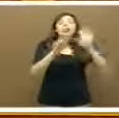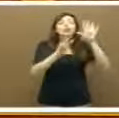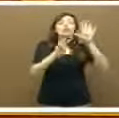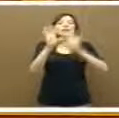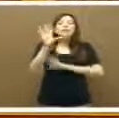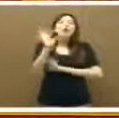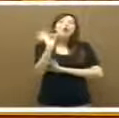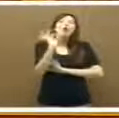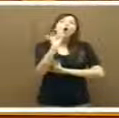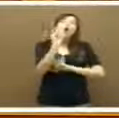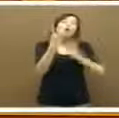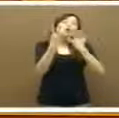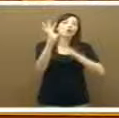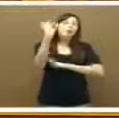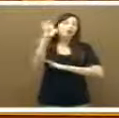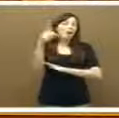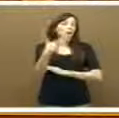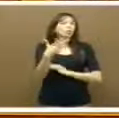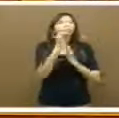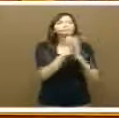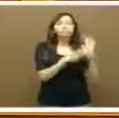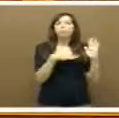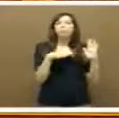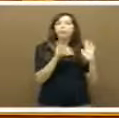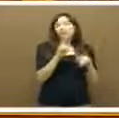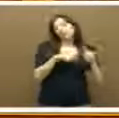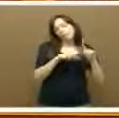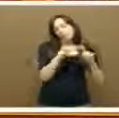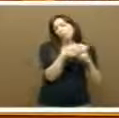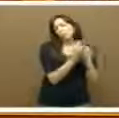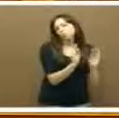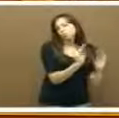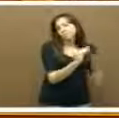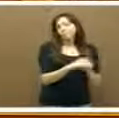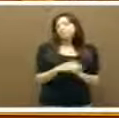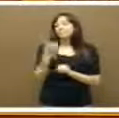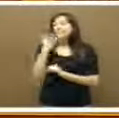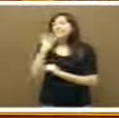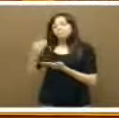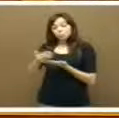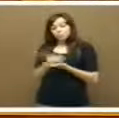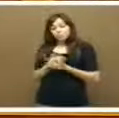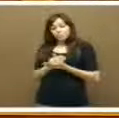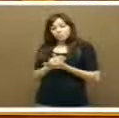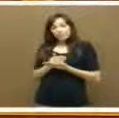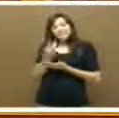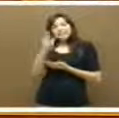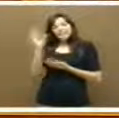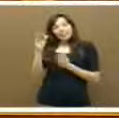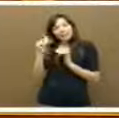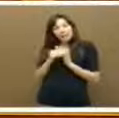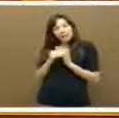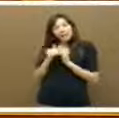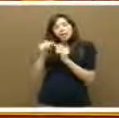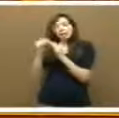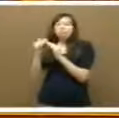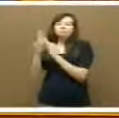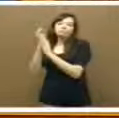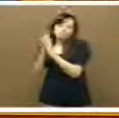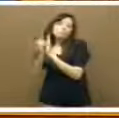90 euros, según las circunstancias. Los que están por los 30.000 euros seguramente se deducirán menos